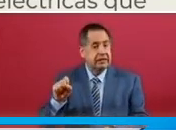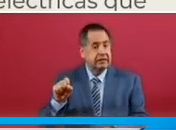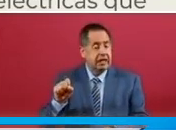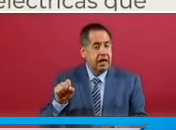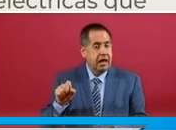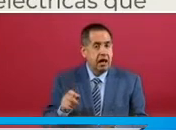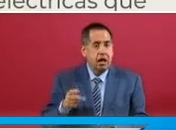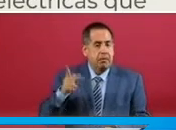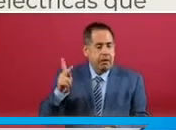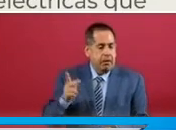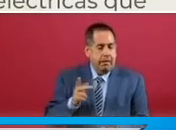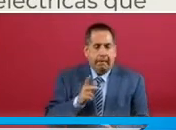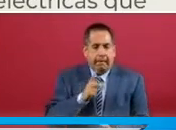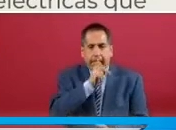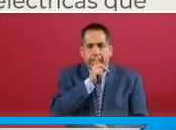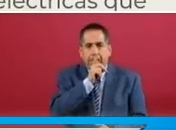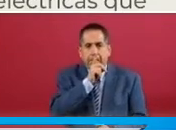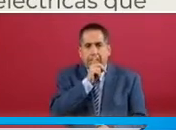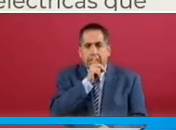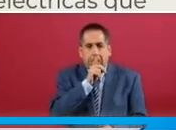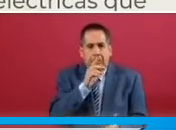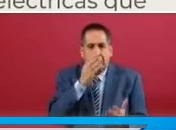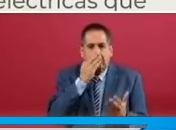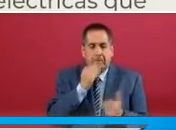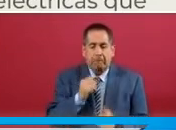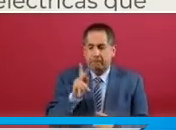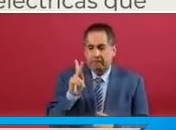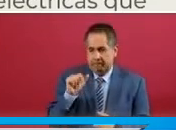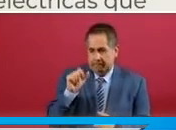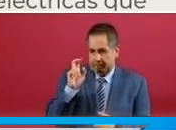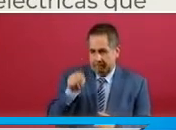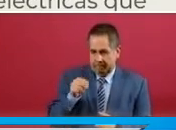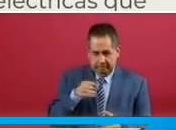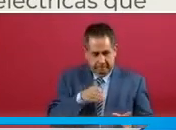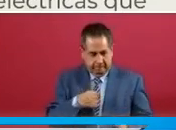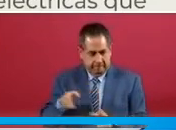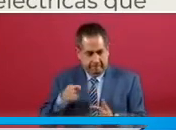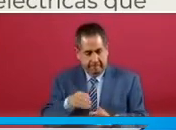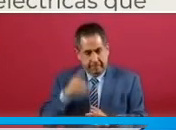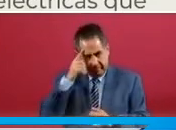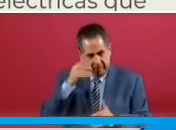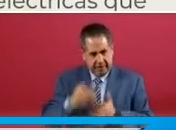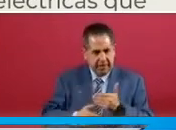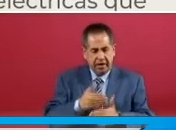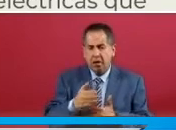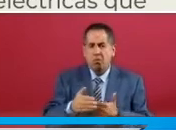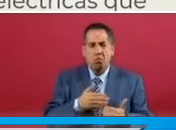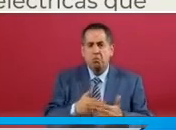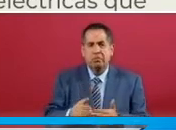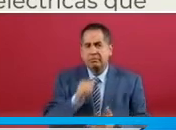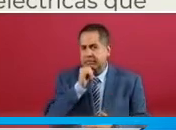nacionalizó la CFE en 1960. Se revertirán sin autoritarismo las prácticas de estas empresas de